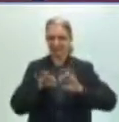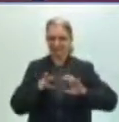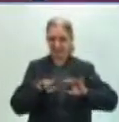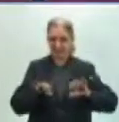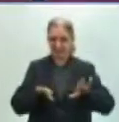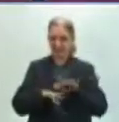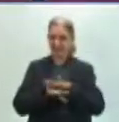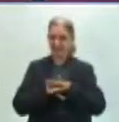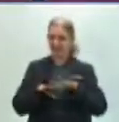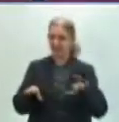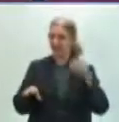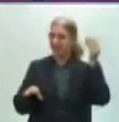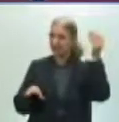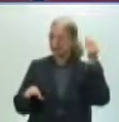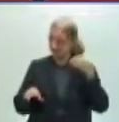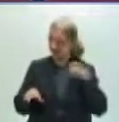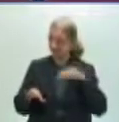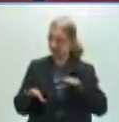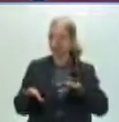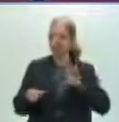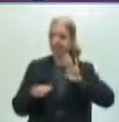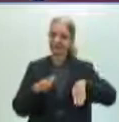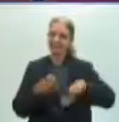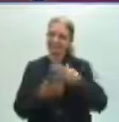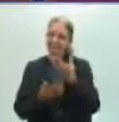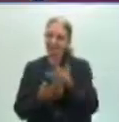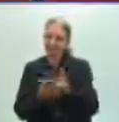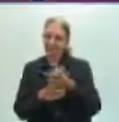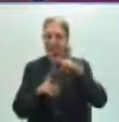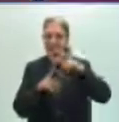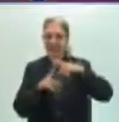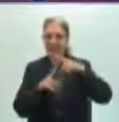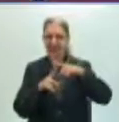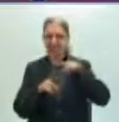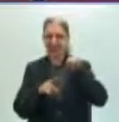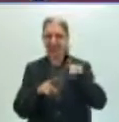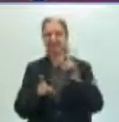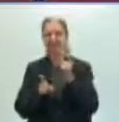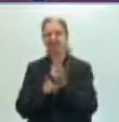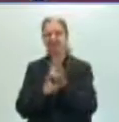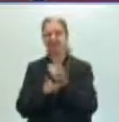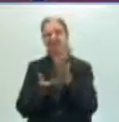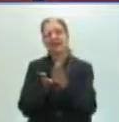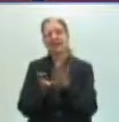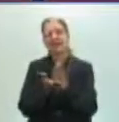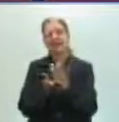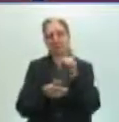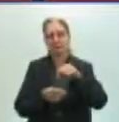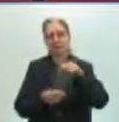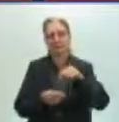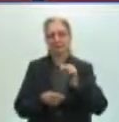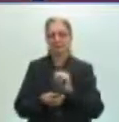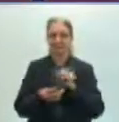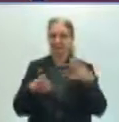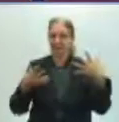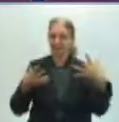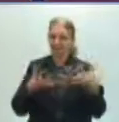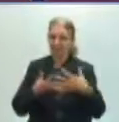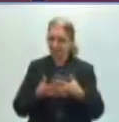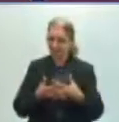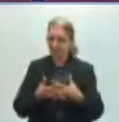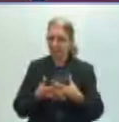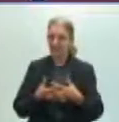ya conozcas. Te propongo entonces la tarea de este encuentro, que está relacionada con un ejercicio que